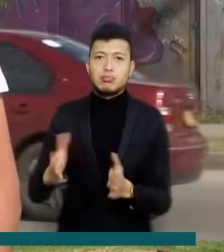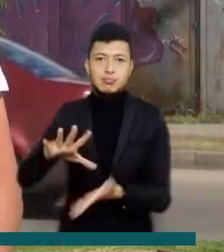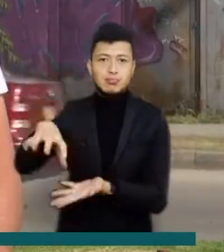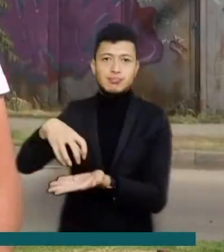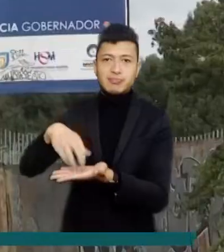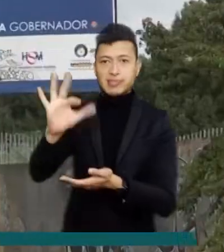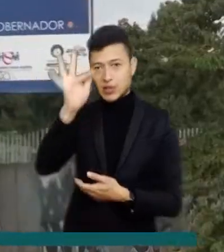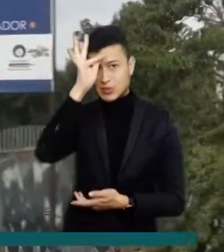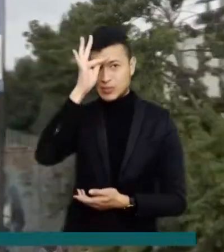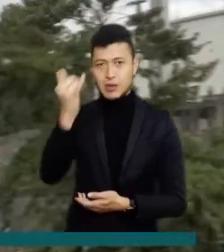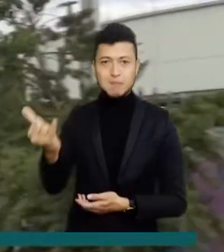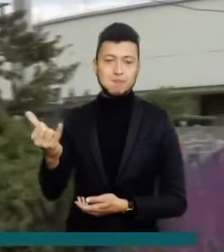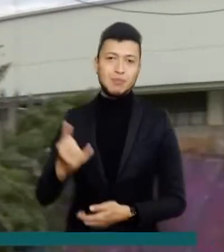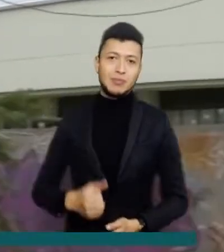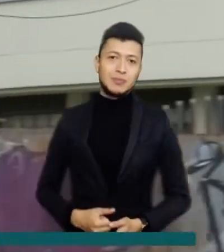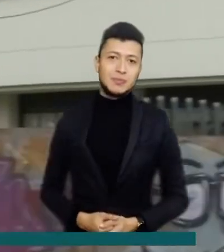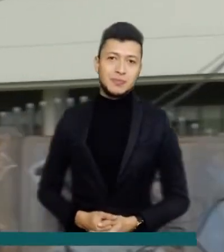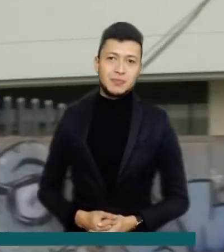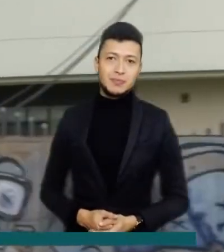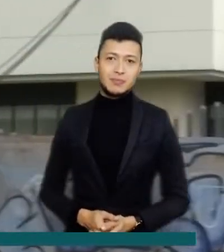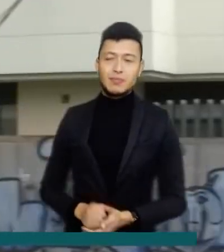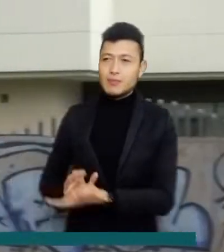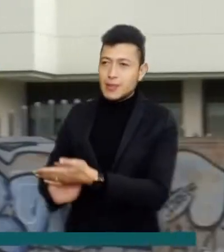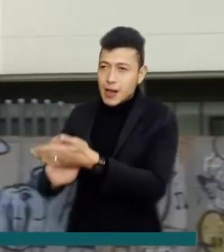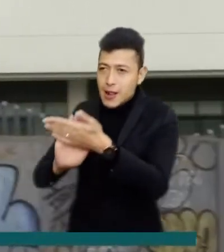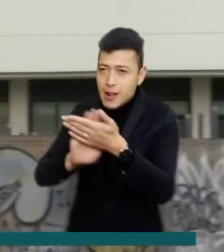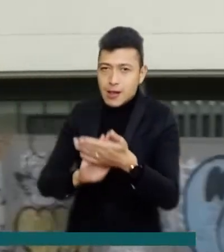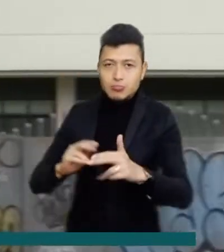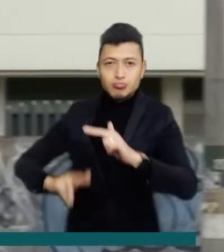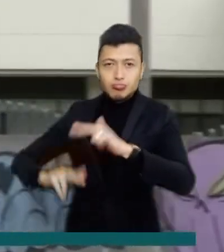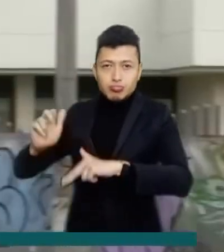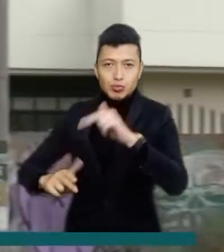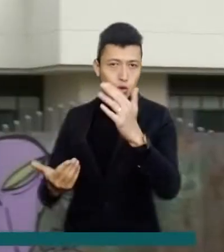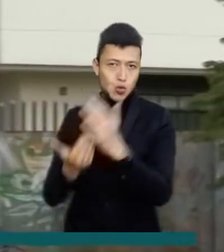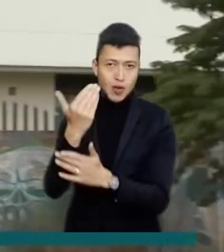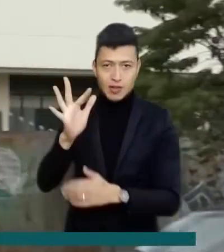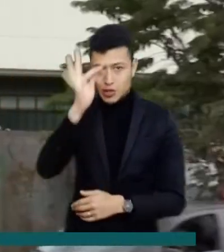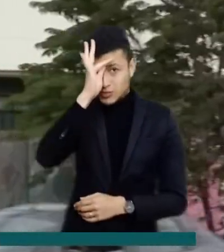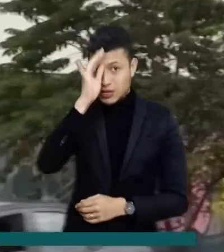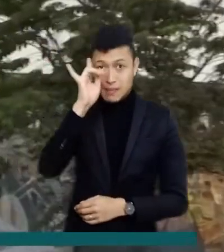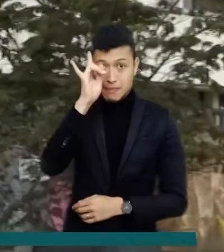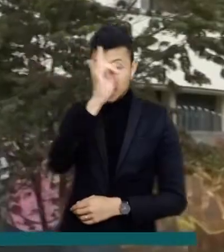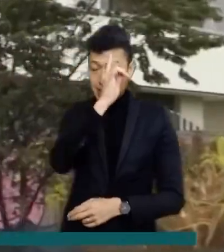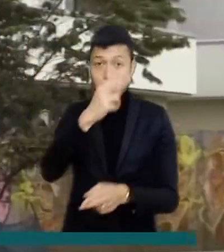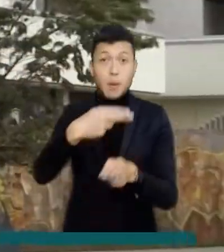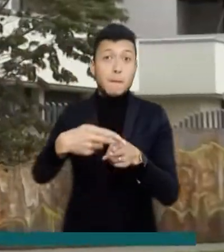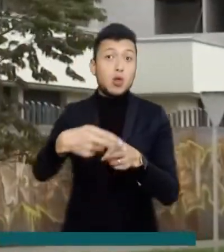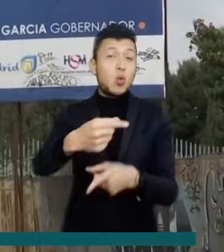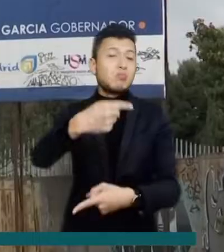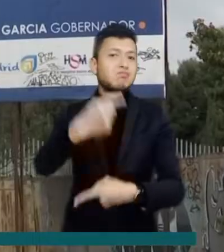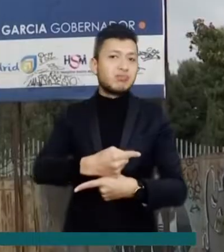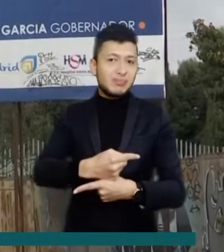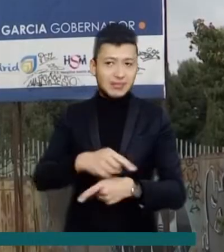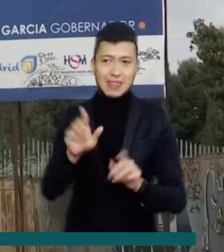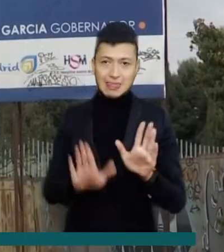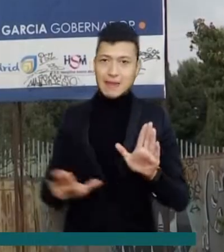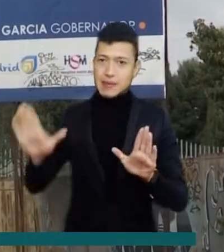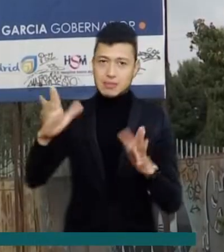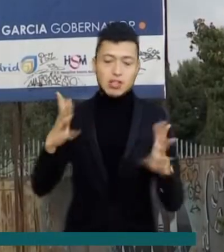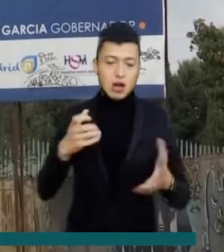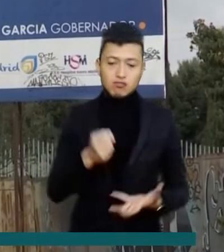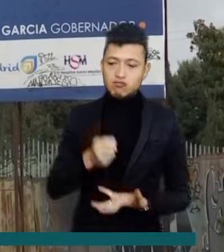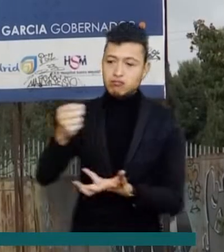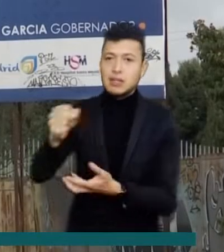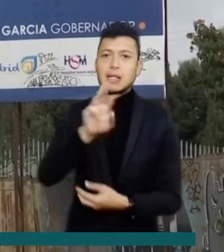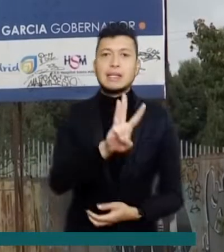médico. La adecuación y terminación de las obras del nuevo hospital de Madrid será una realidad. El departamento ha destinado